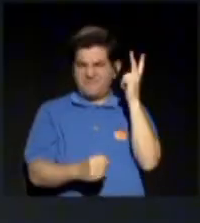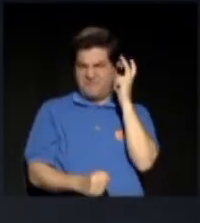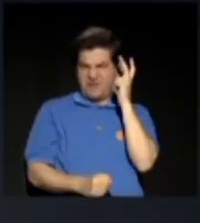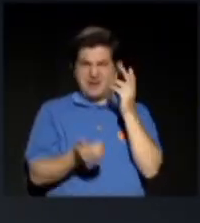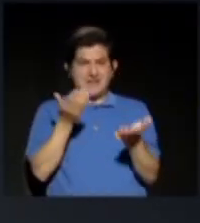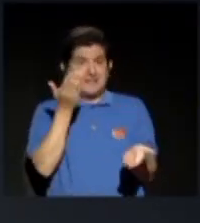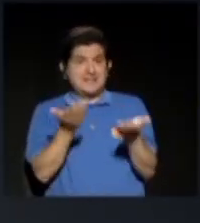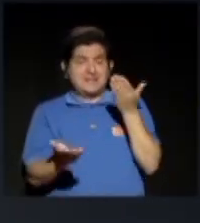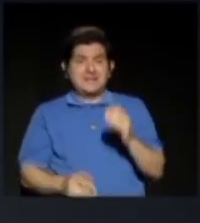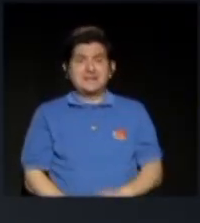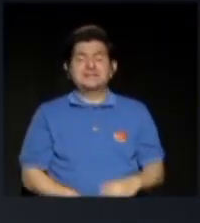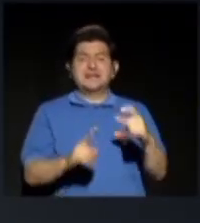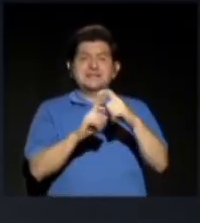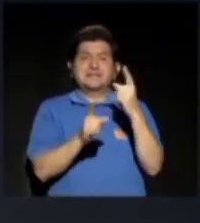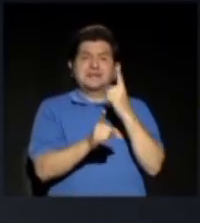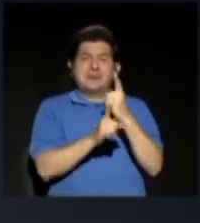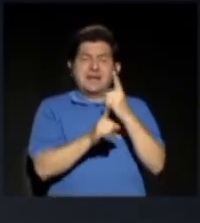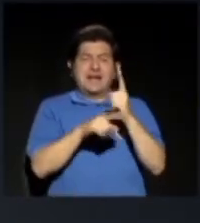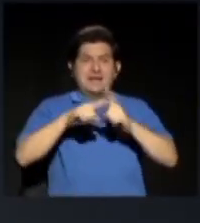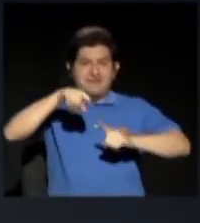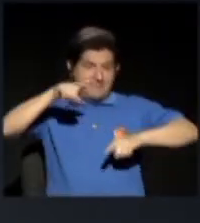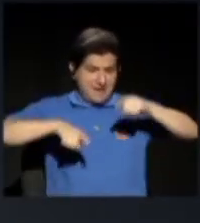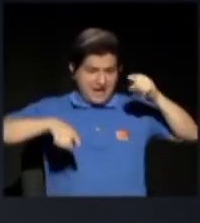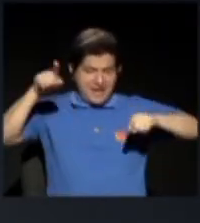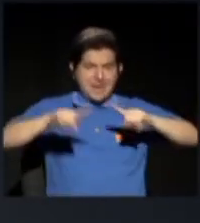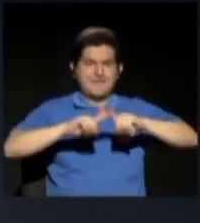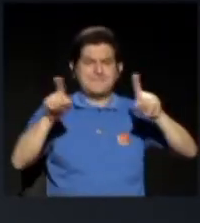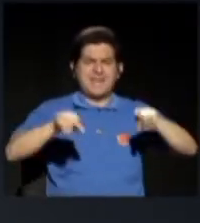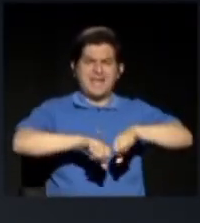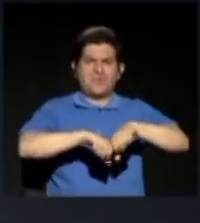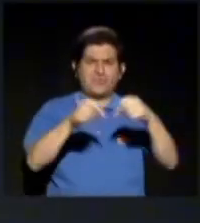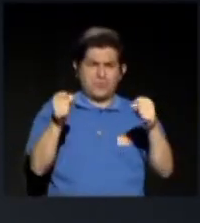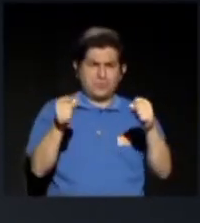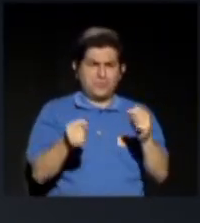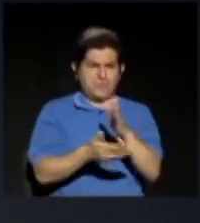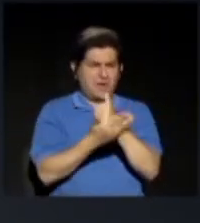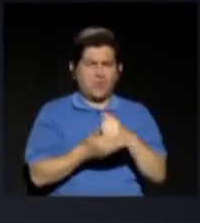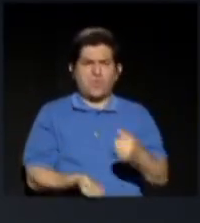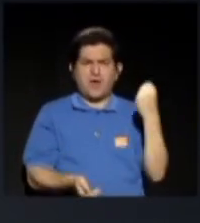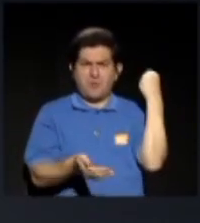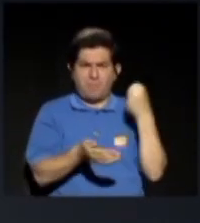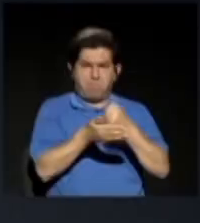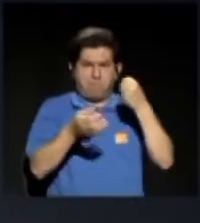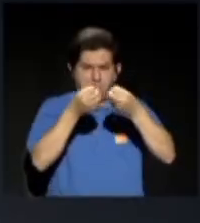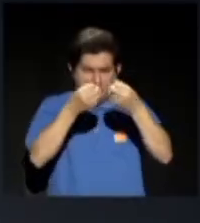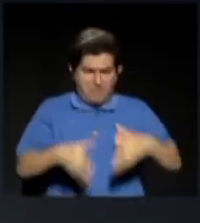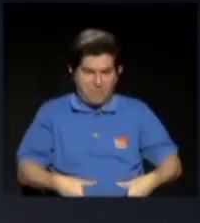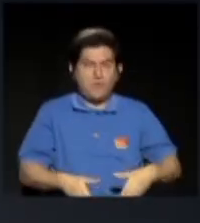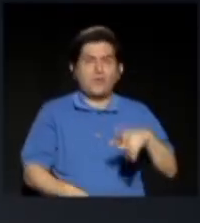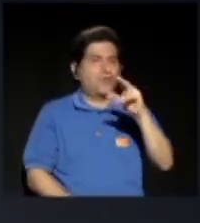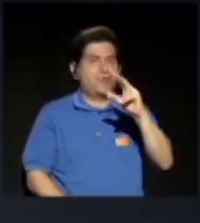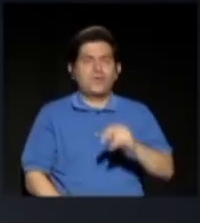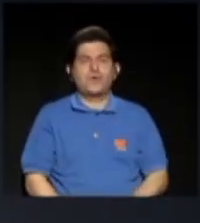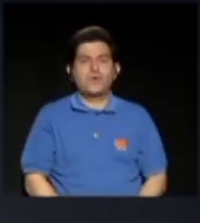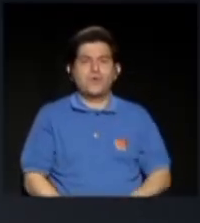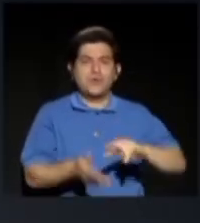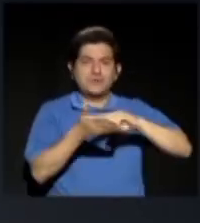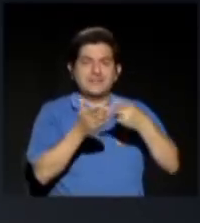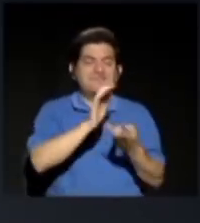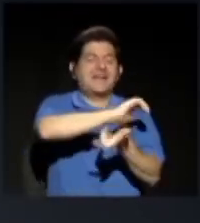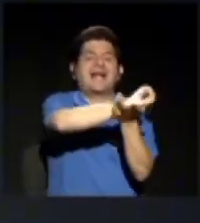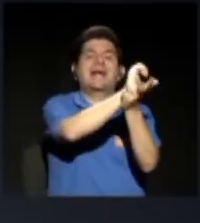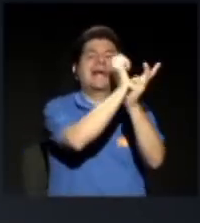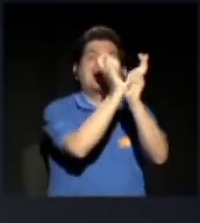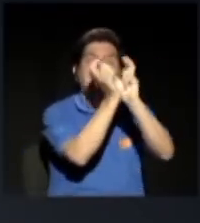sea el término correcto estadísticamente, pero ruptura parece como que algo se quebró, y no. Lo que ocurre es que se dio una cierta